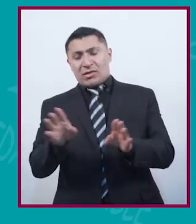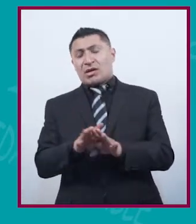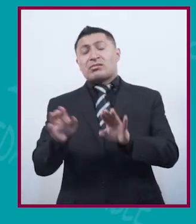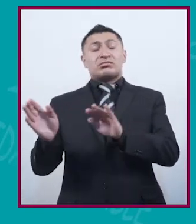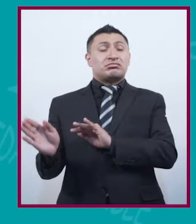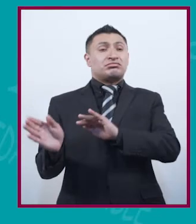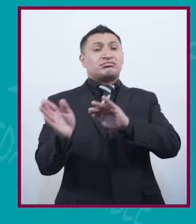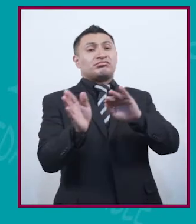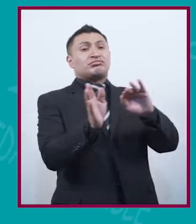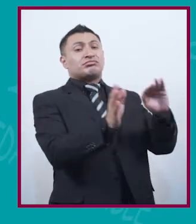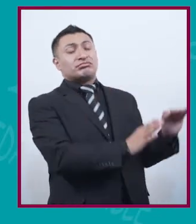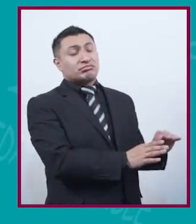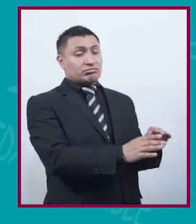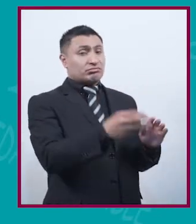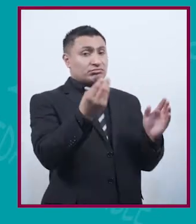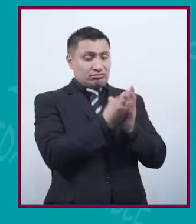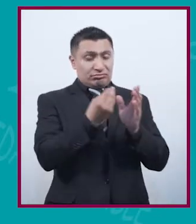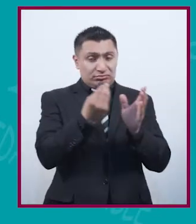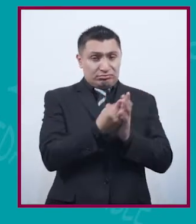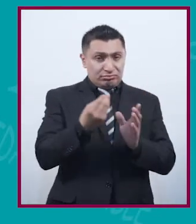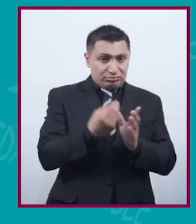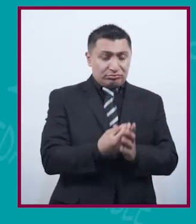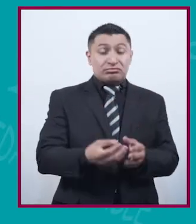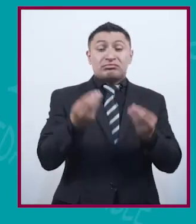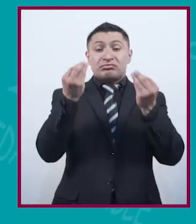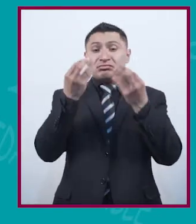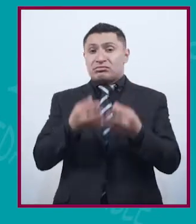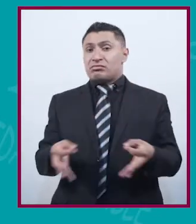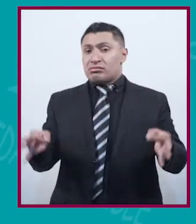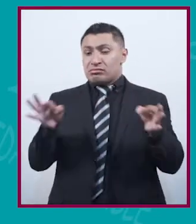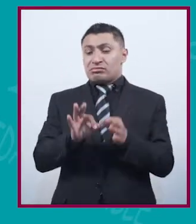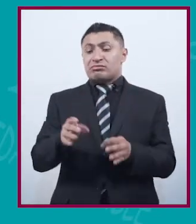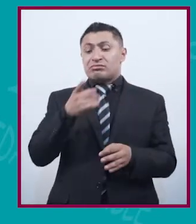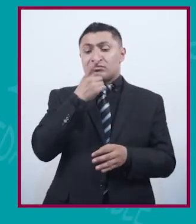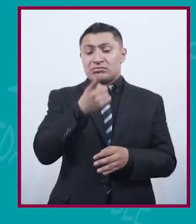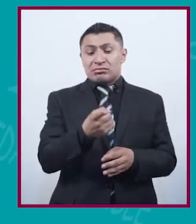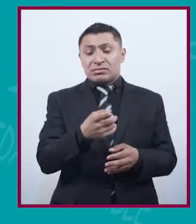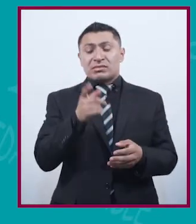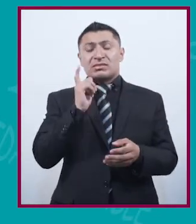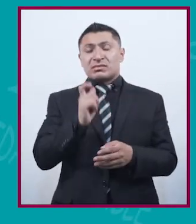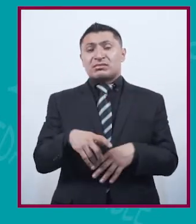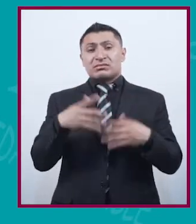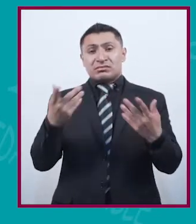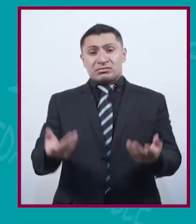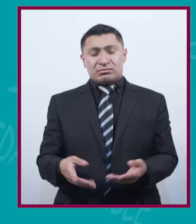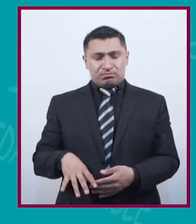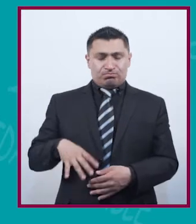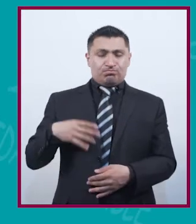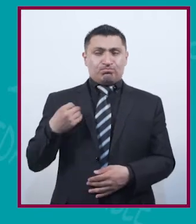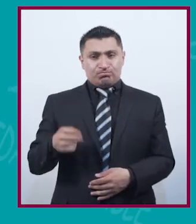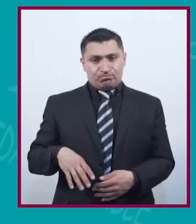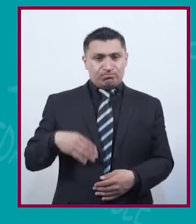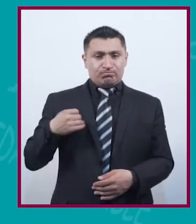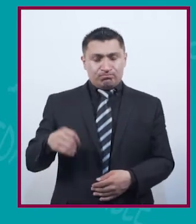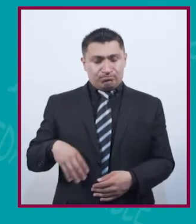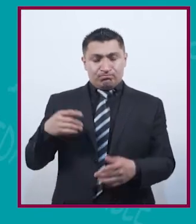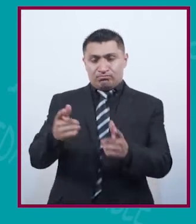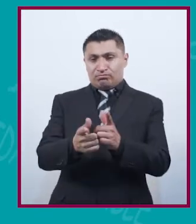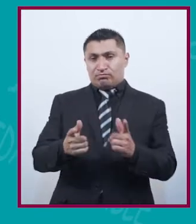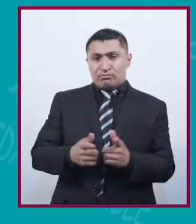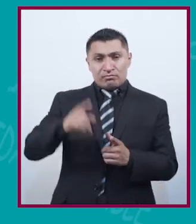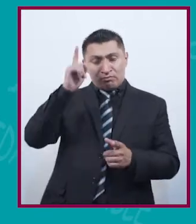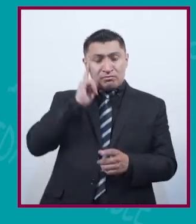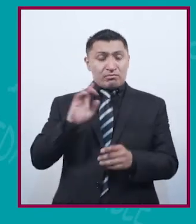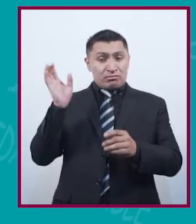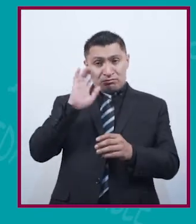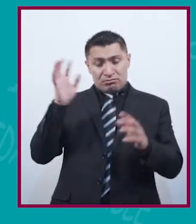son relegadas al ámbito privado, ¿no? Es bien importante mencionar que las luchas